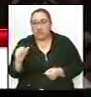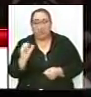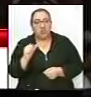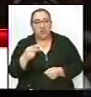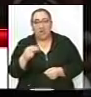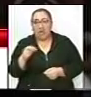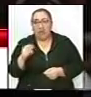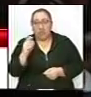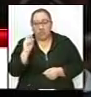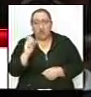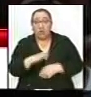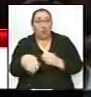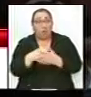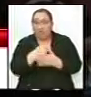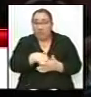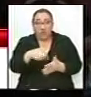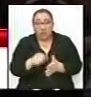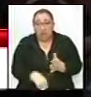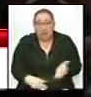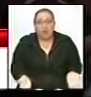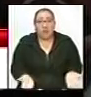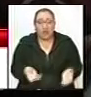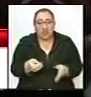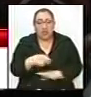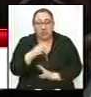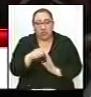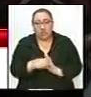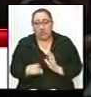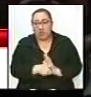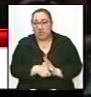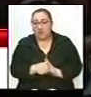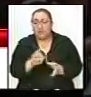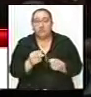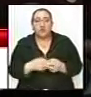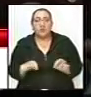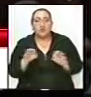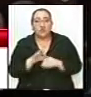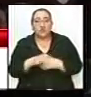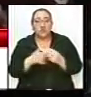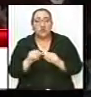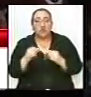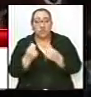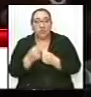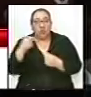tengo entendido, firmaron en su momento ese proyecto de ley, que era un proyecto multipartidario,